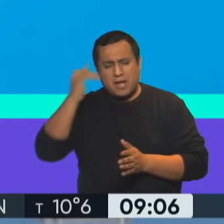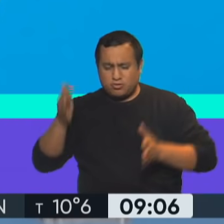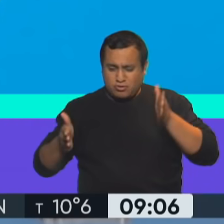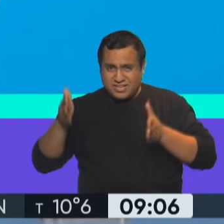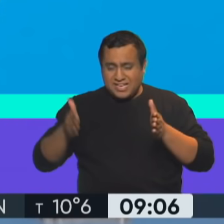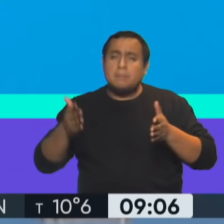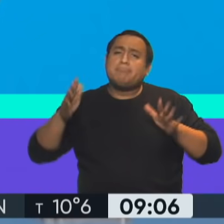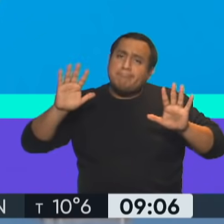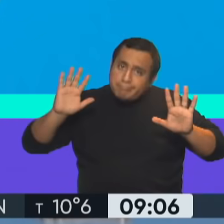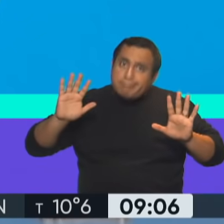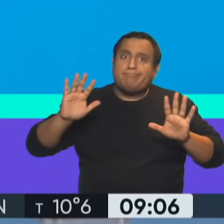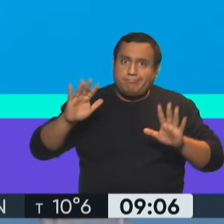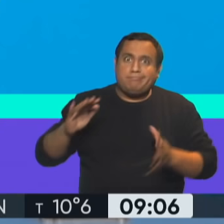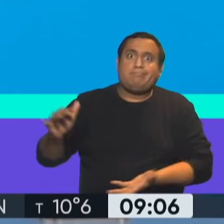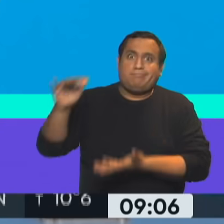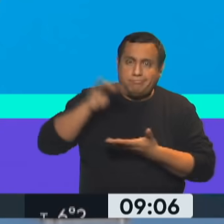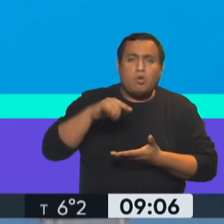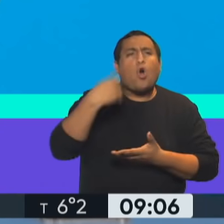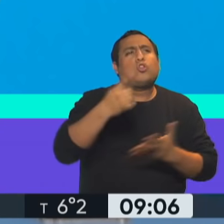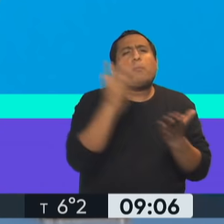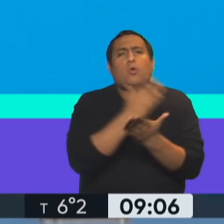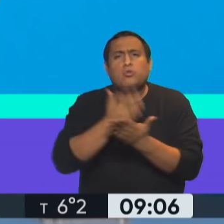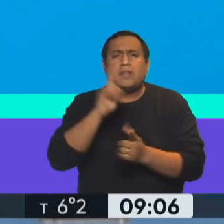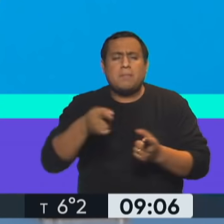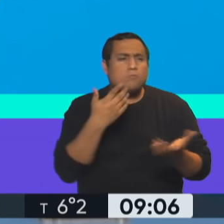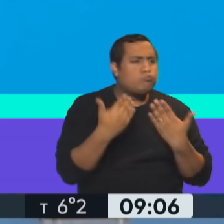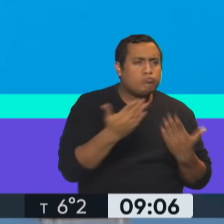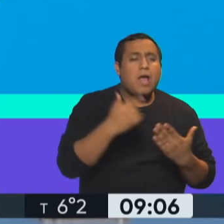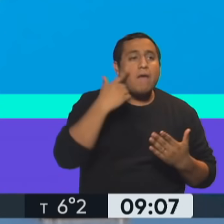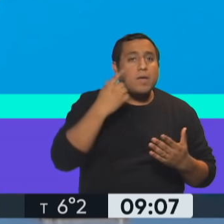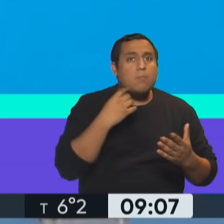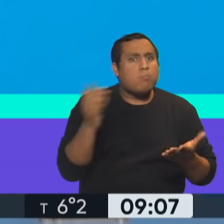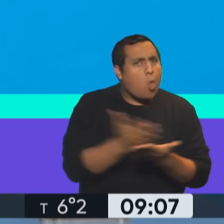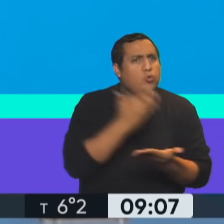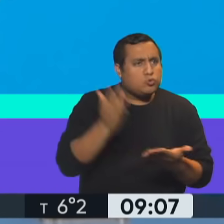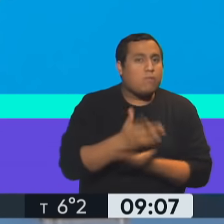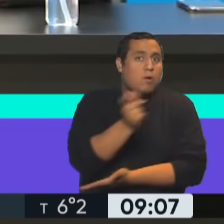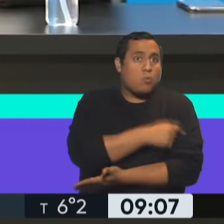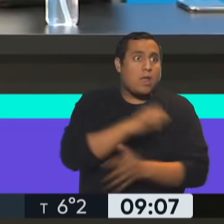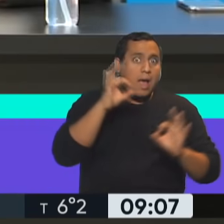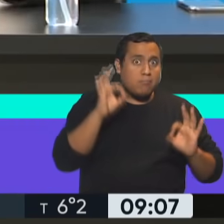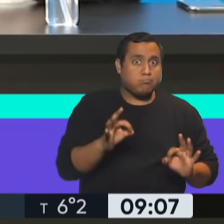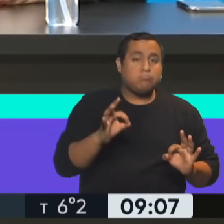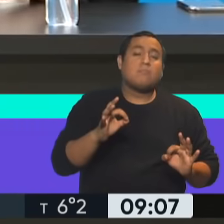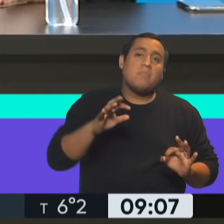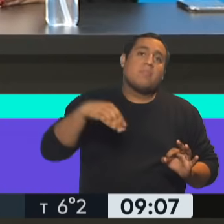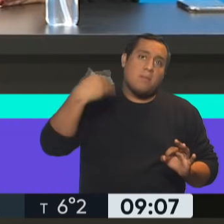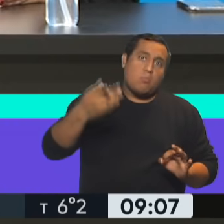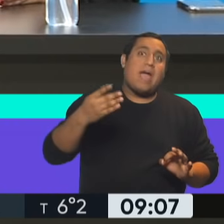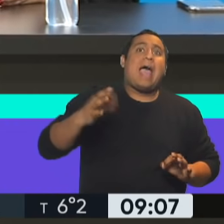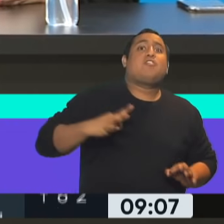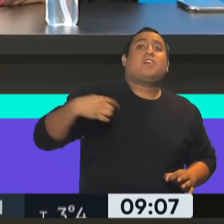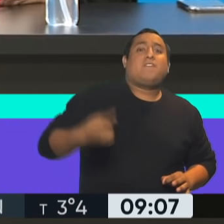para poder tener también dosis en función de esta estrategia. Y en relación